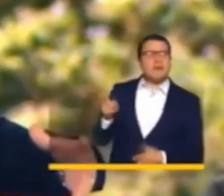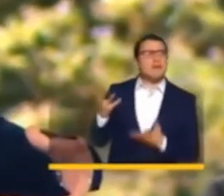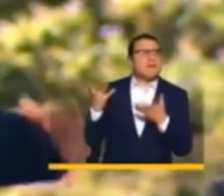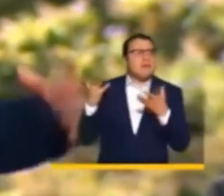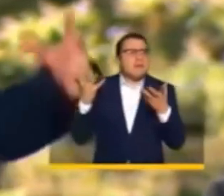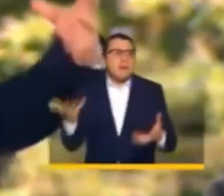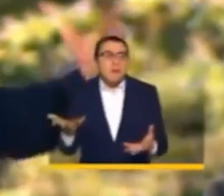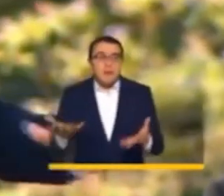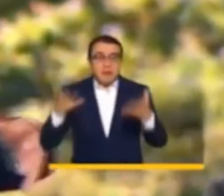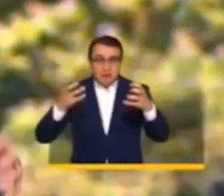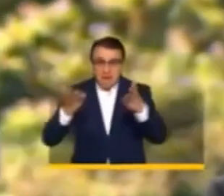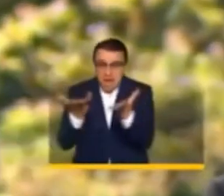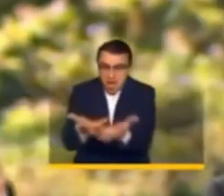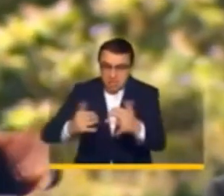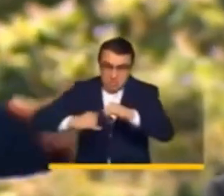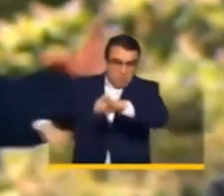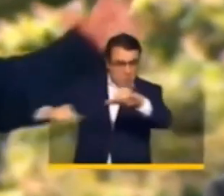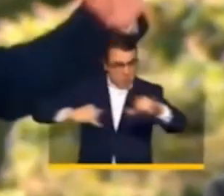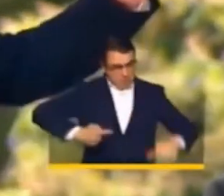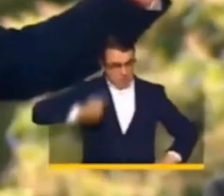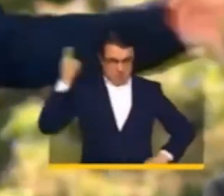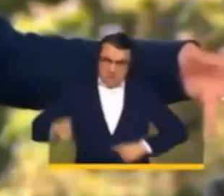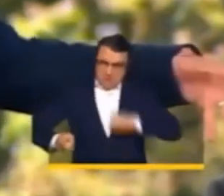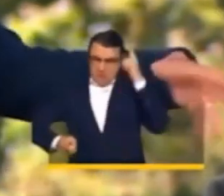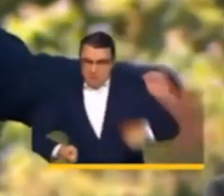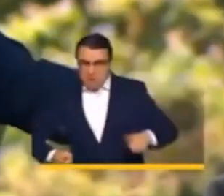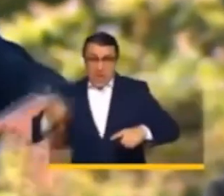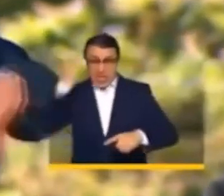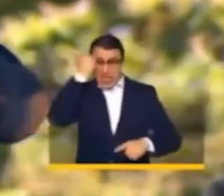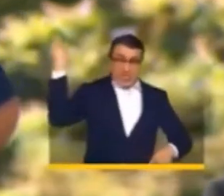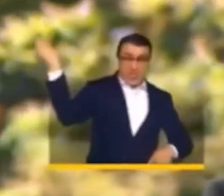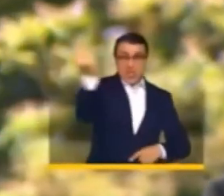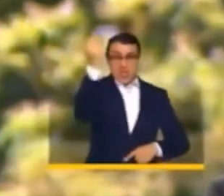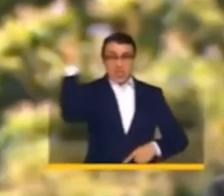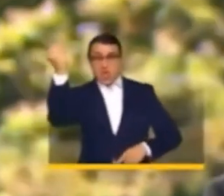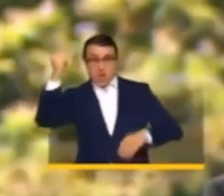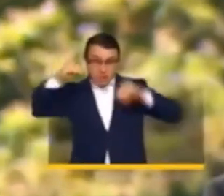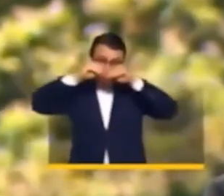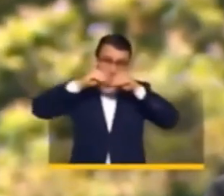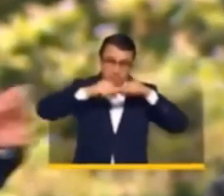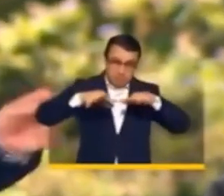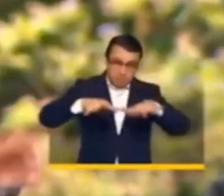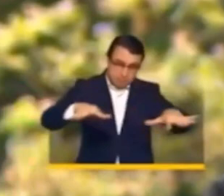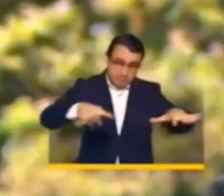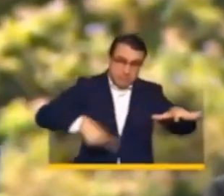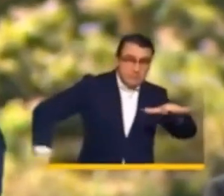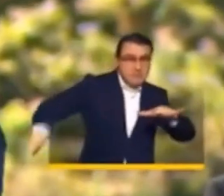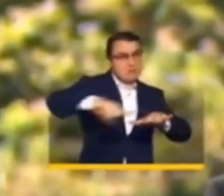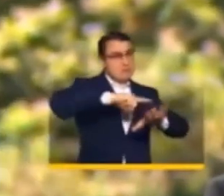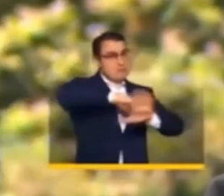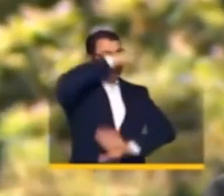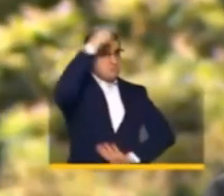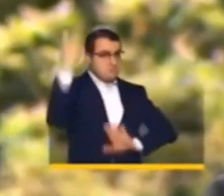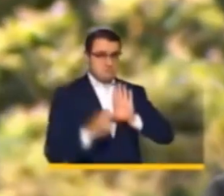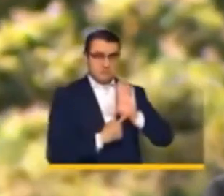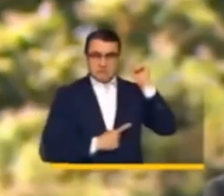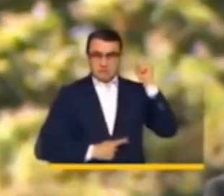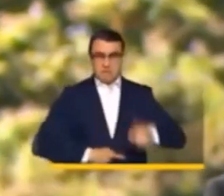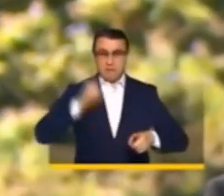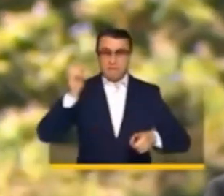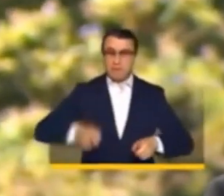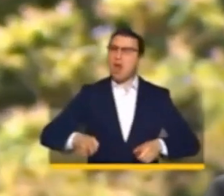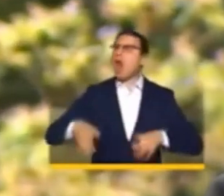se tratara de cosas iguales, una ideología con otras y otras, y por tanto el fascismo es